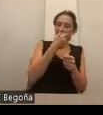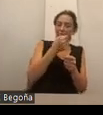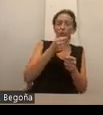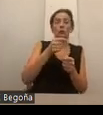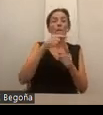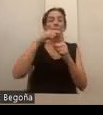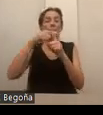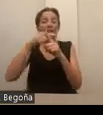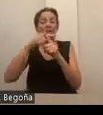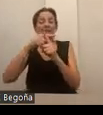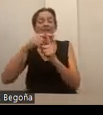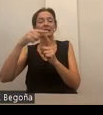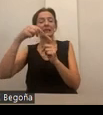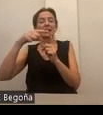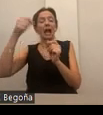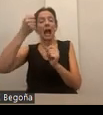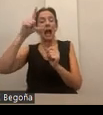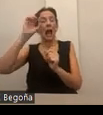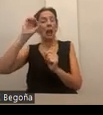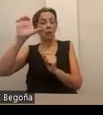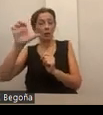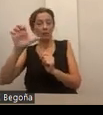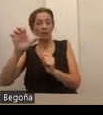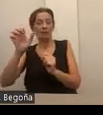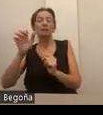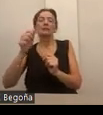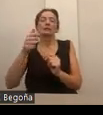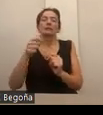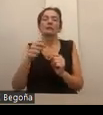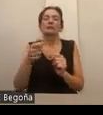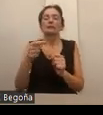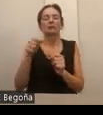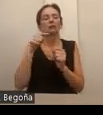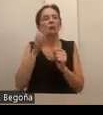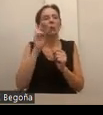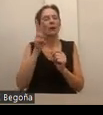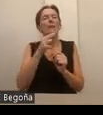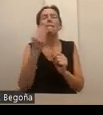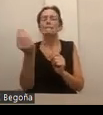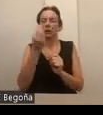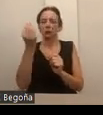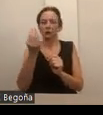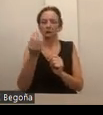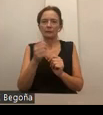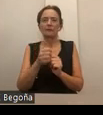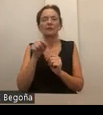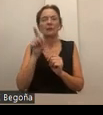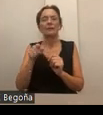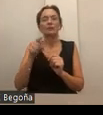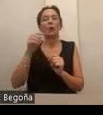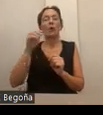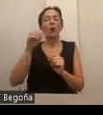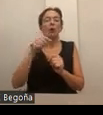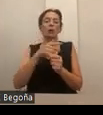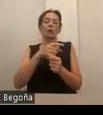vera y el de colesterol tanto total como LDL, que son los 2 malos. Aquí no hablamos del colesterol bueno, veremos en